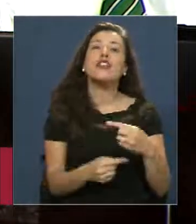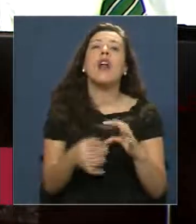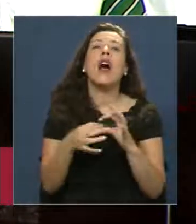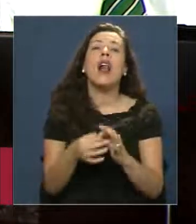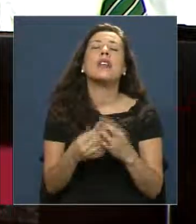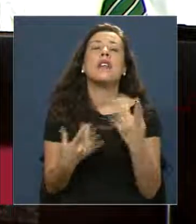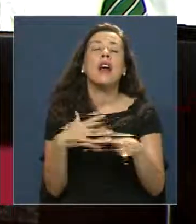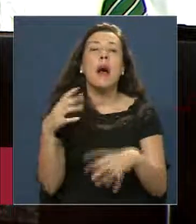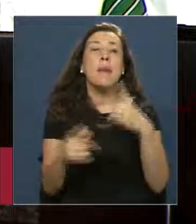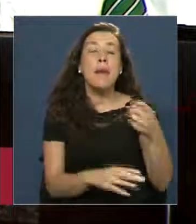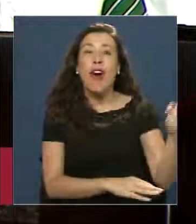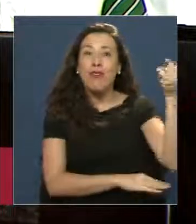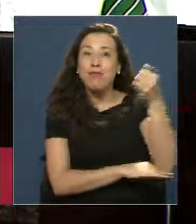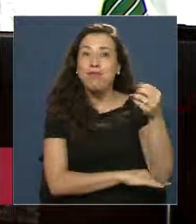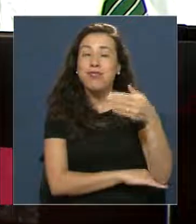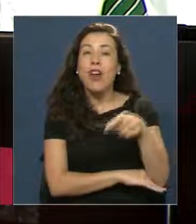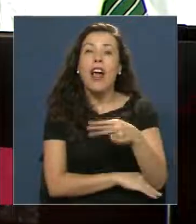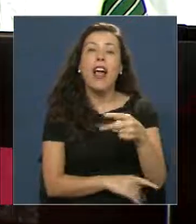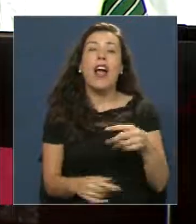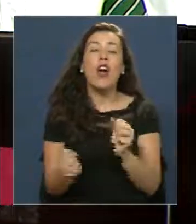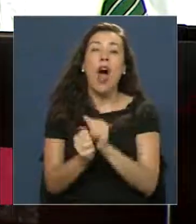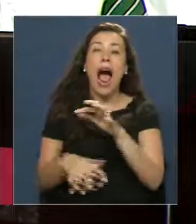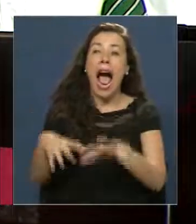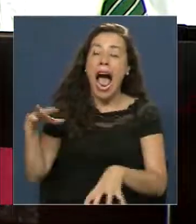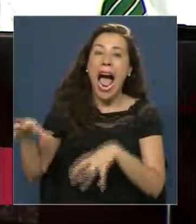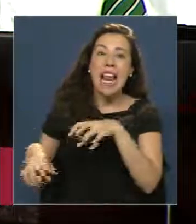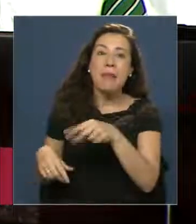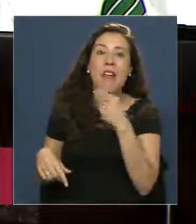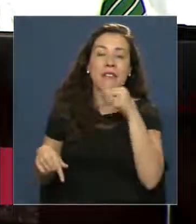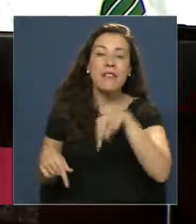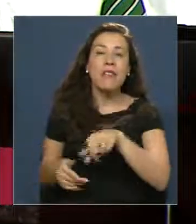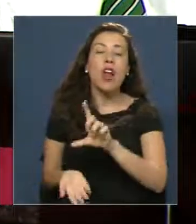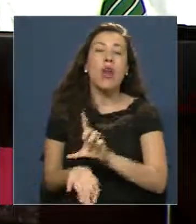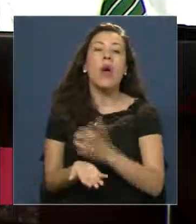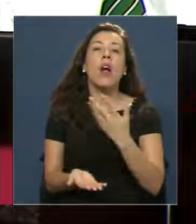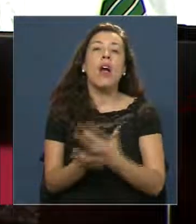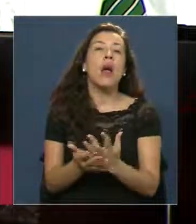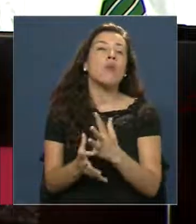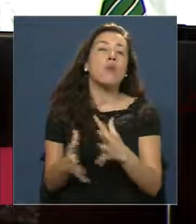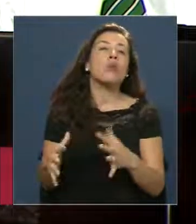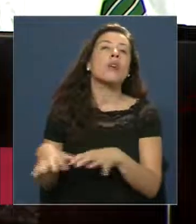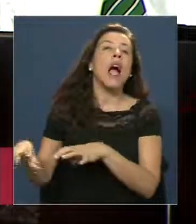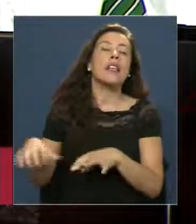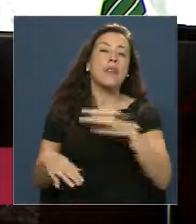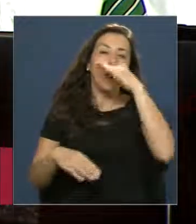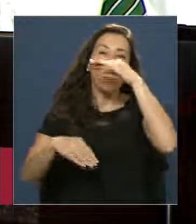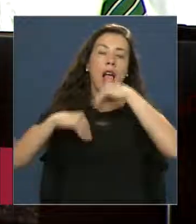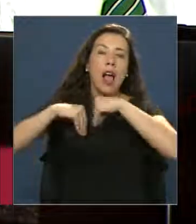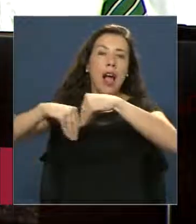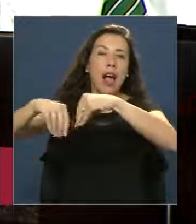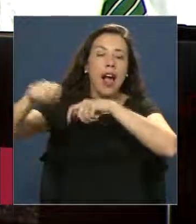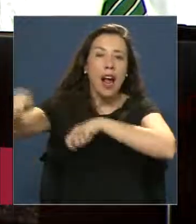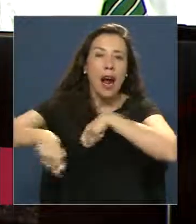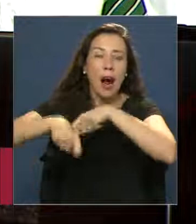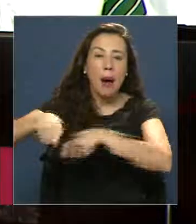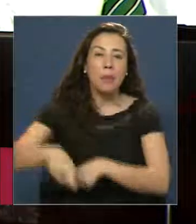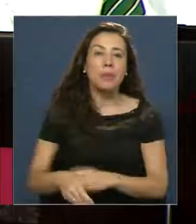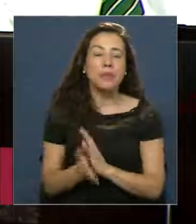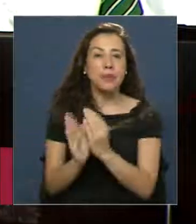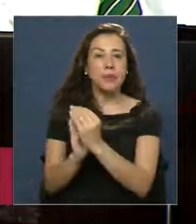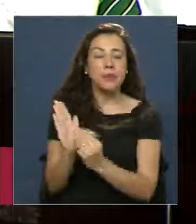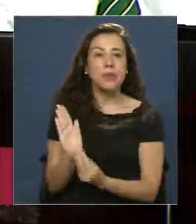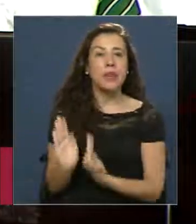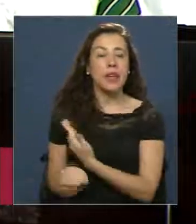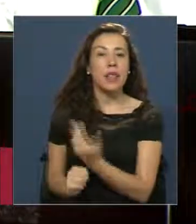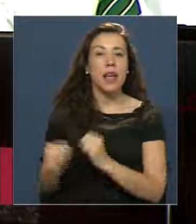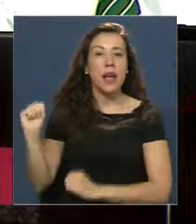los primeros colonos llegaron con sus animales, y ella es una región que está cruzada por la actividad campesina. De acuerdo con los antecedentes entregados